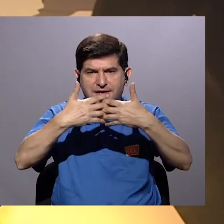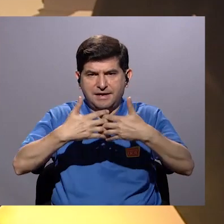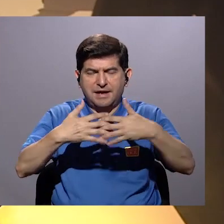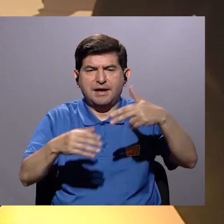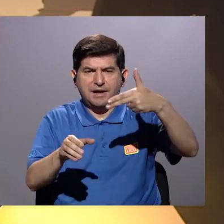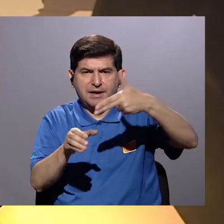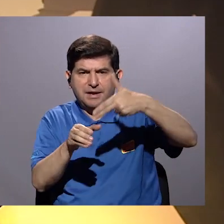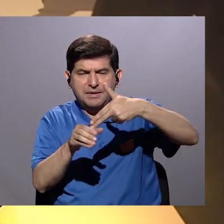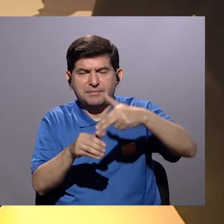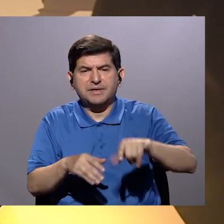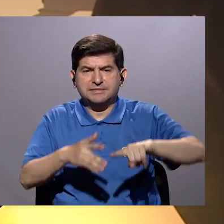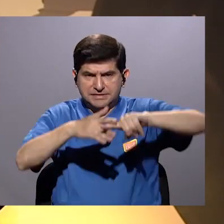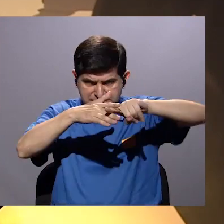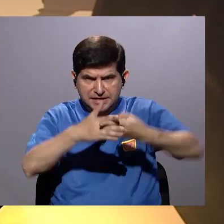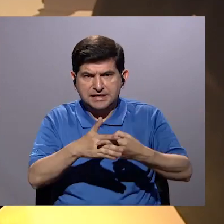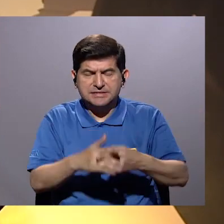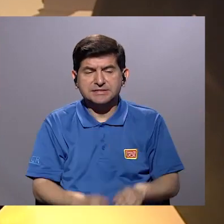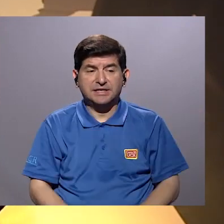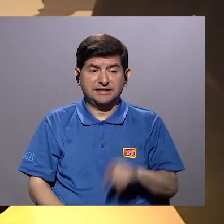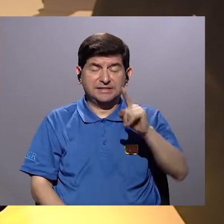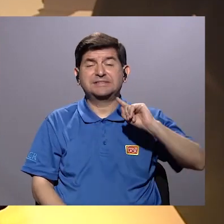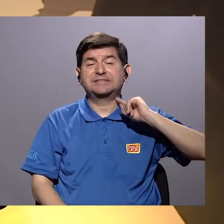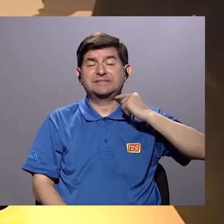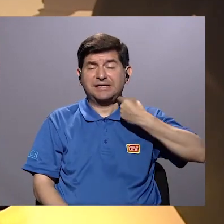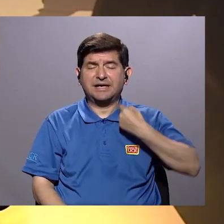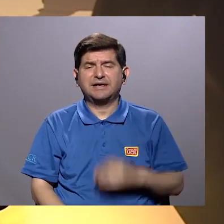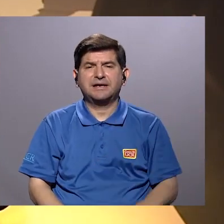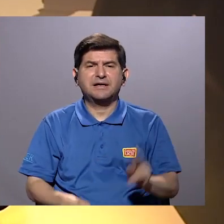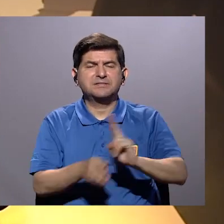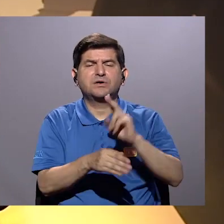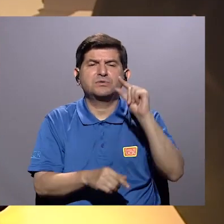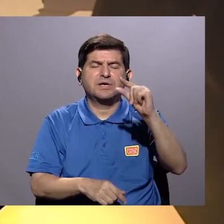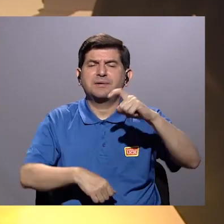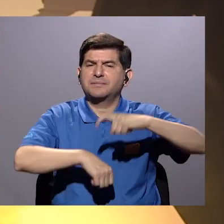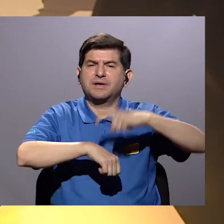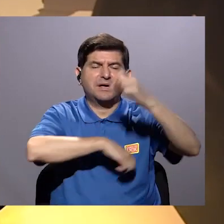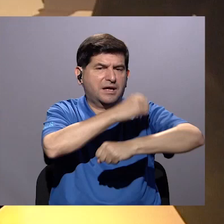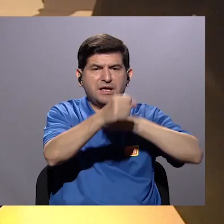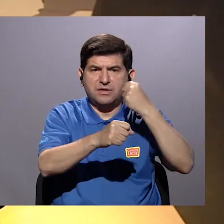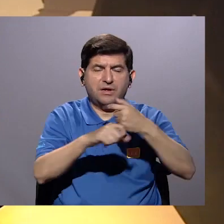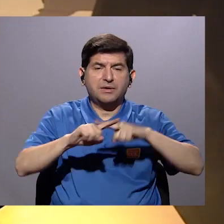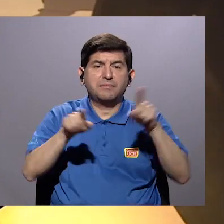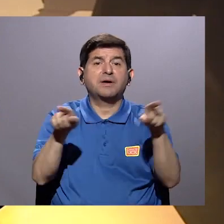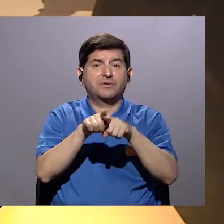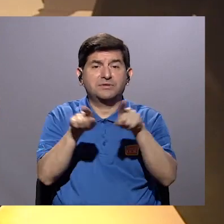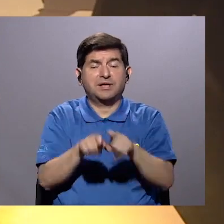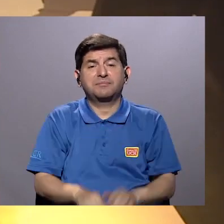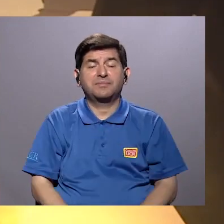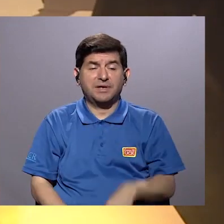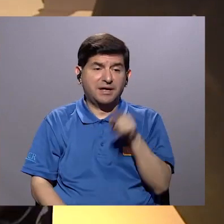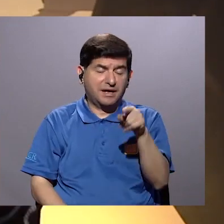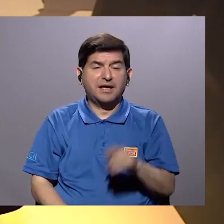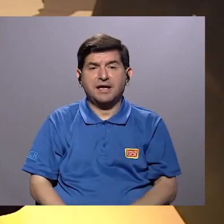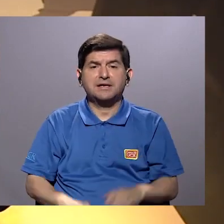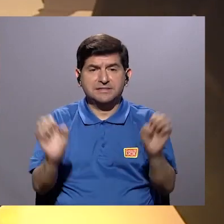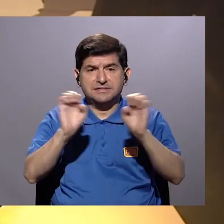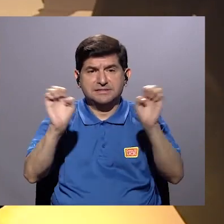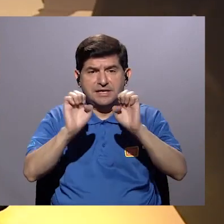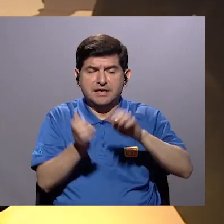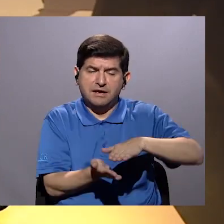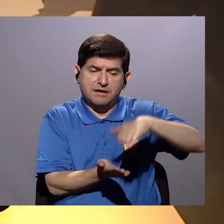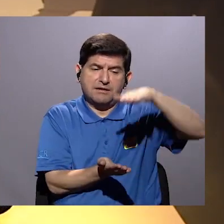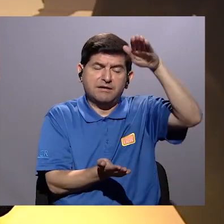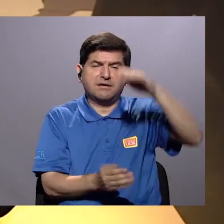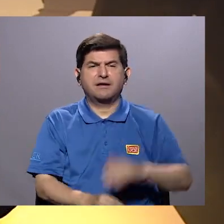son caras de operar, ¿verdad? Porque se operan por pequeños tiempos en el año, pero eso también es almacenamiento de energía. Entonces, tal vez la pregunta acá